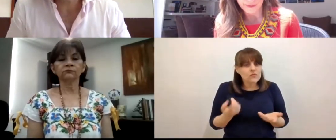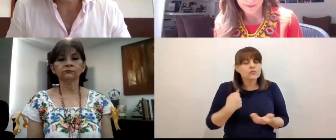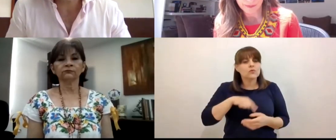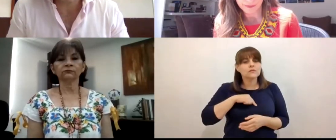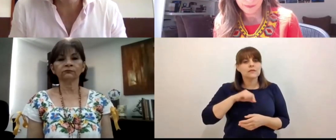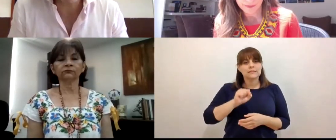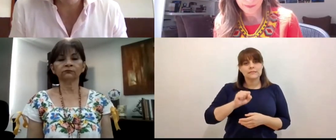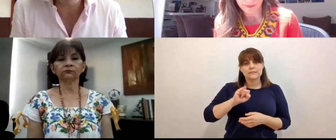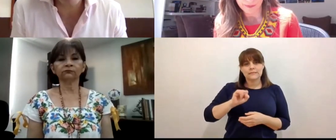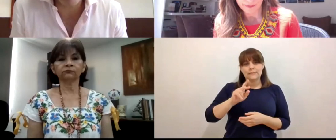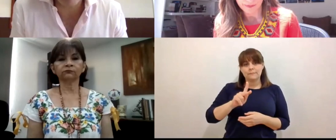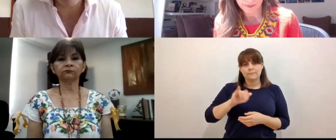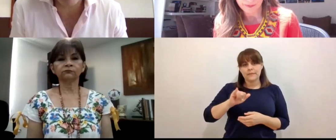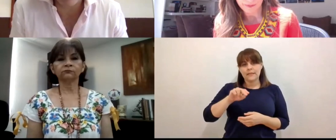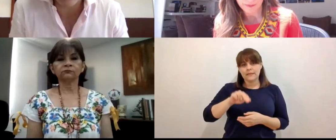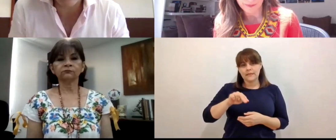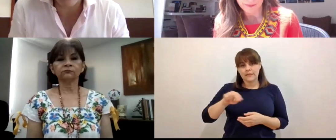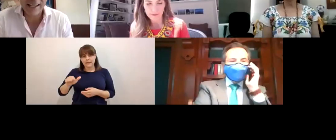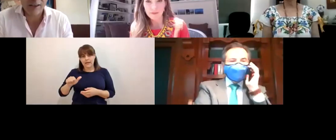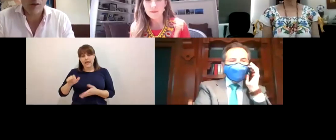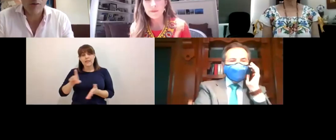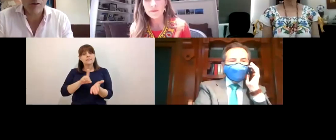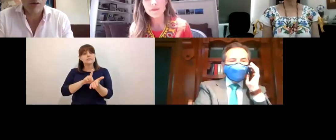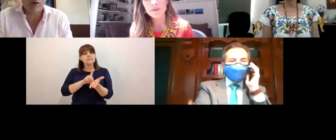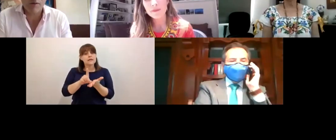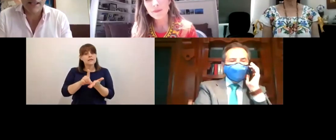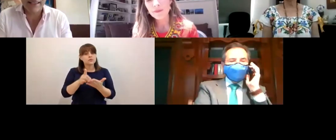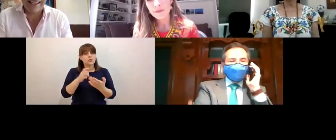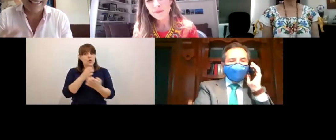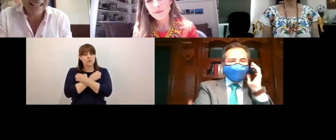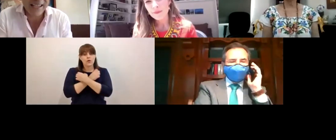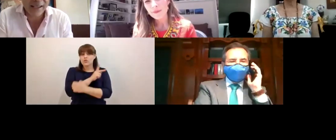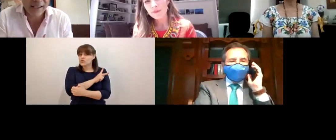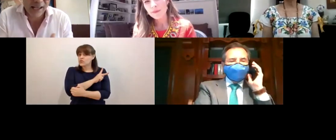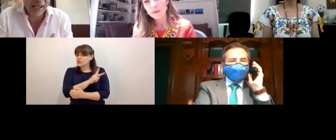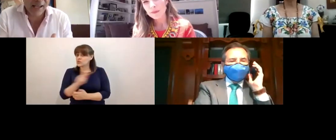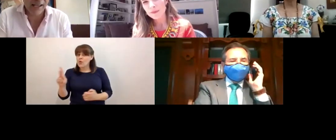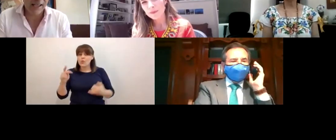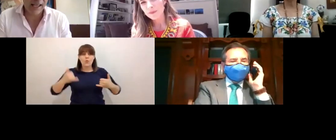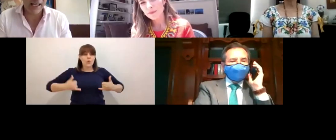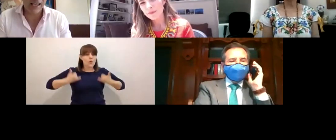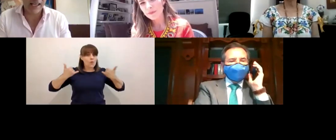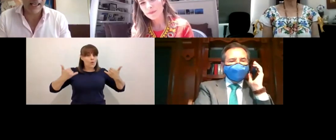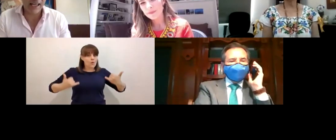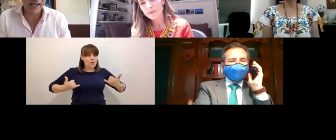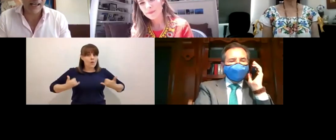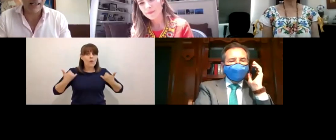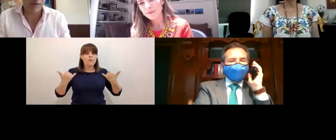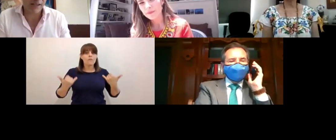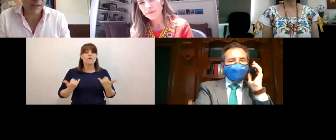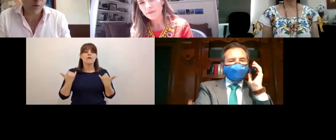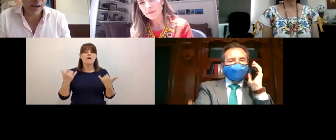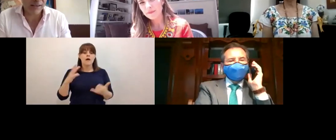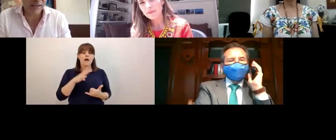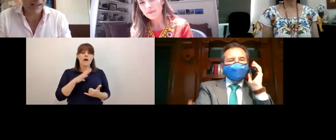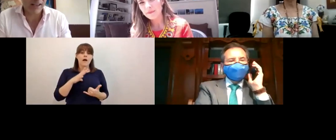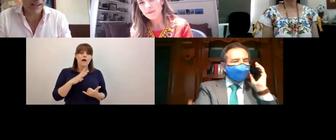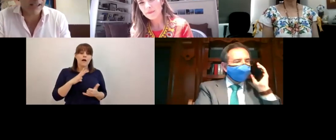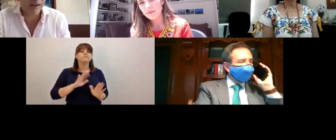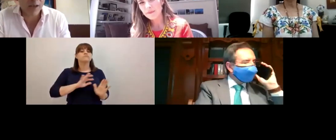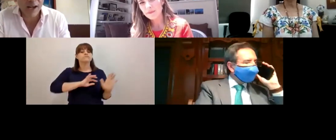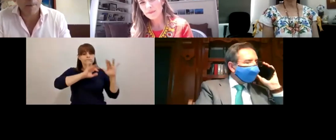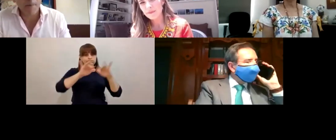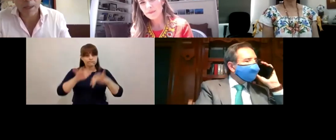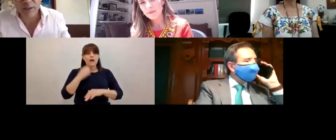el tema del derecho a la educación garantizar que todos nuestros jóvenes estén en nuestras escuelas tenemos